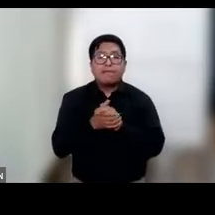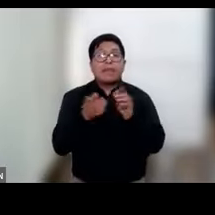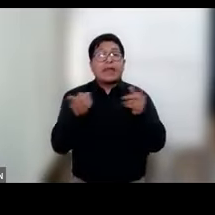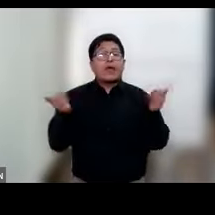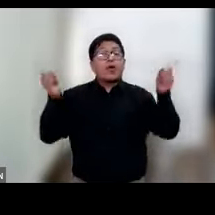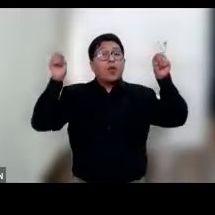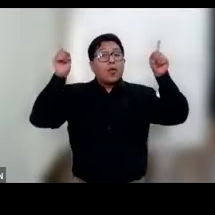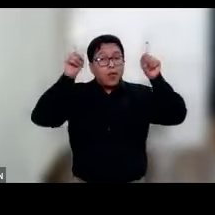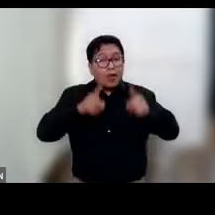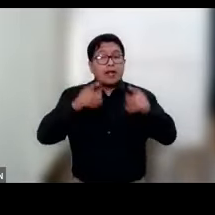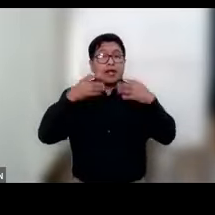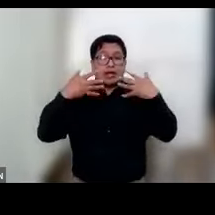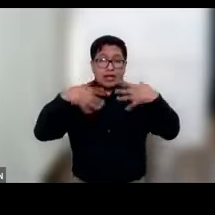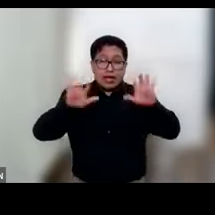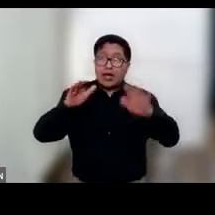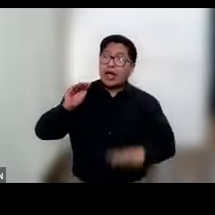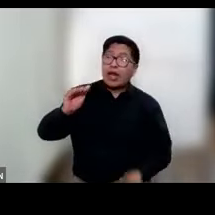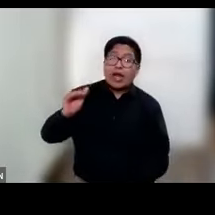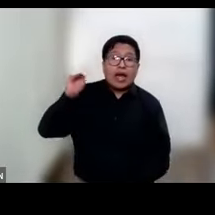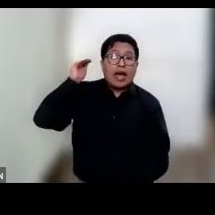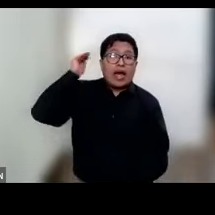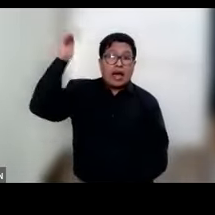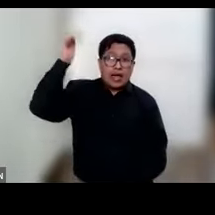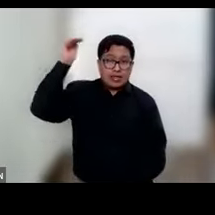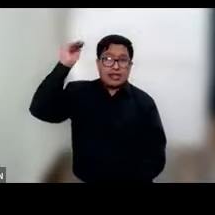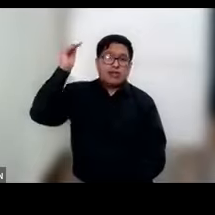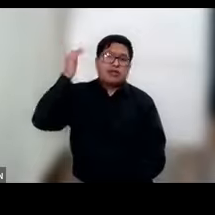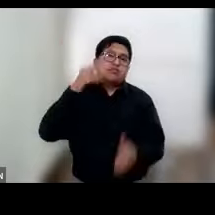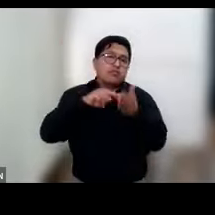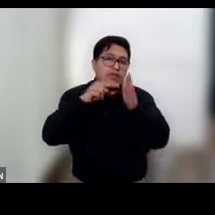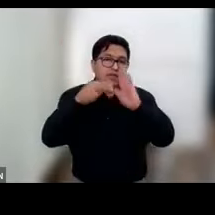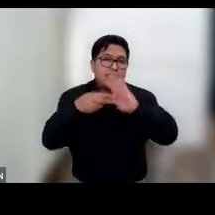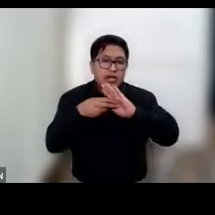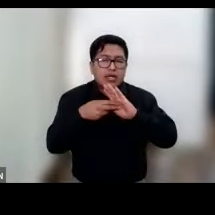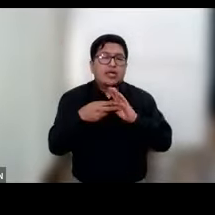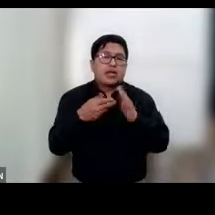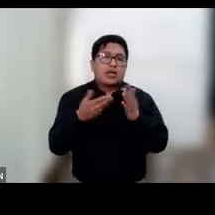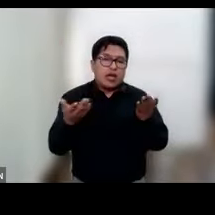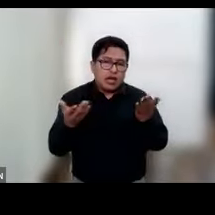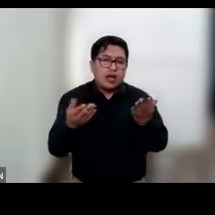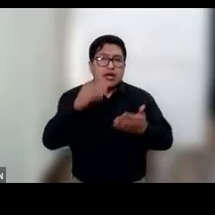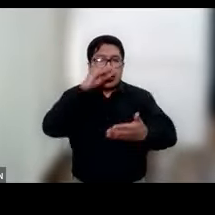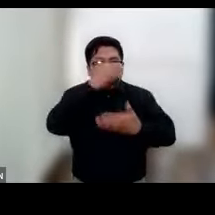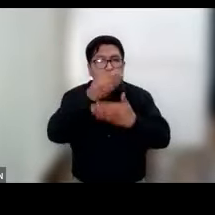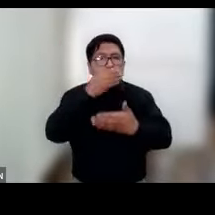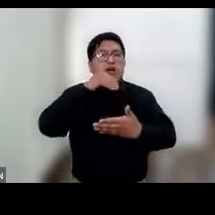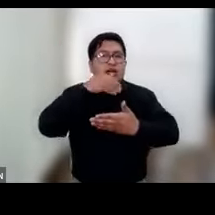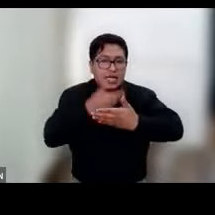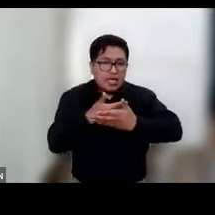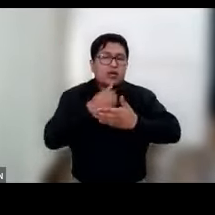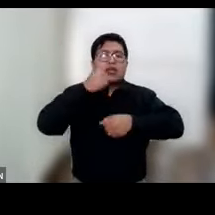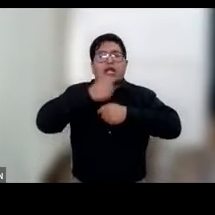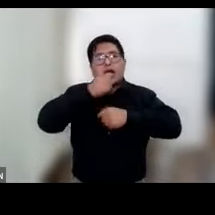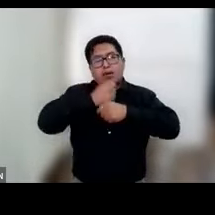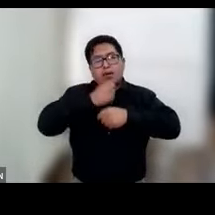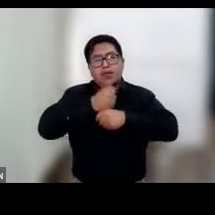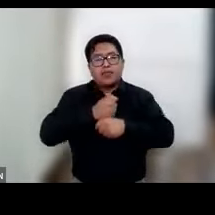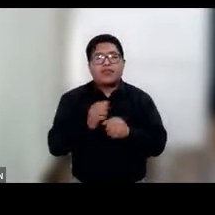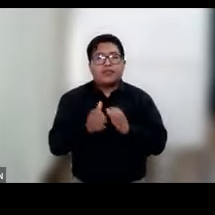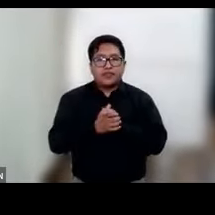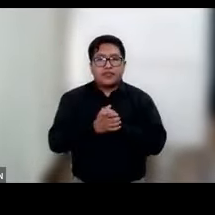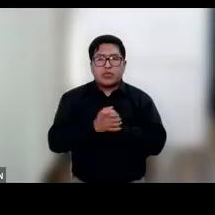grandes y asia en familia llevan también a que sus hijos se dediquen al trabajo infantil esta cadena